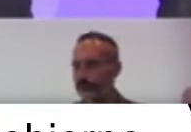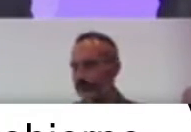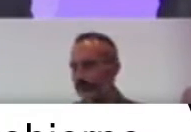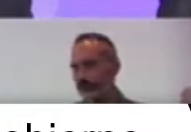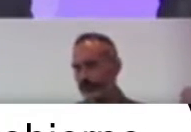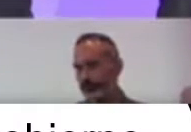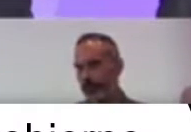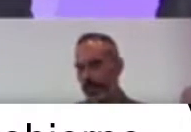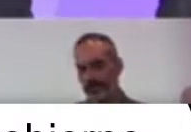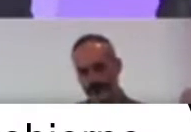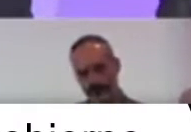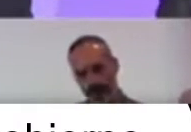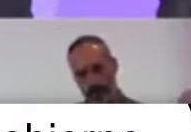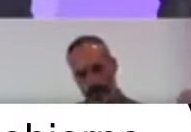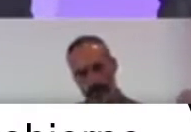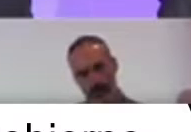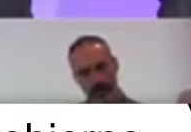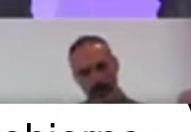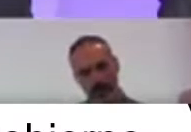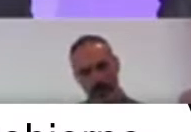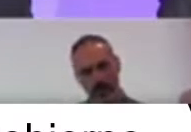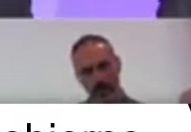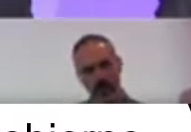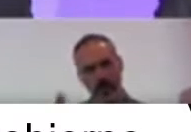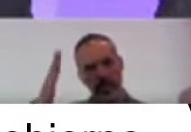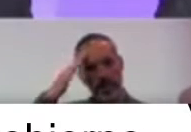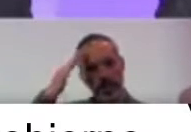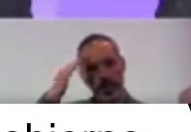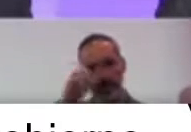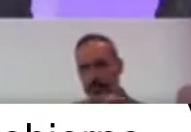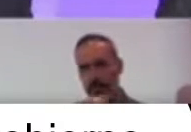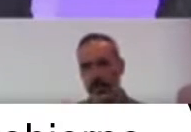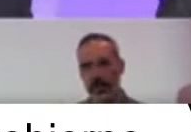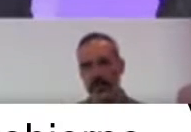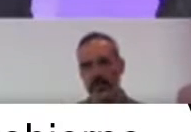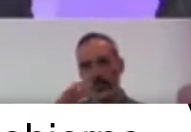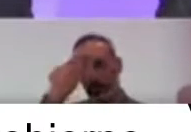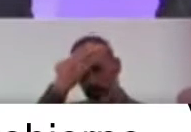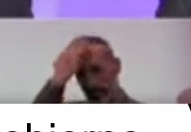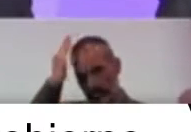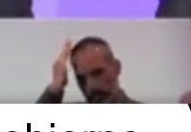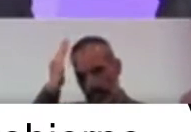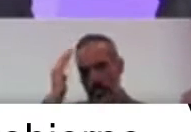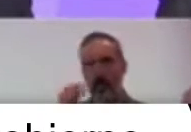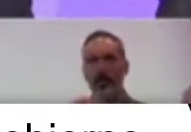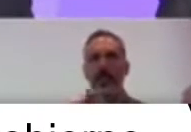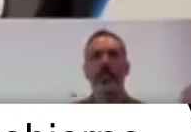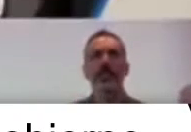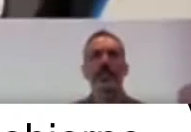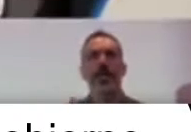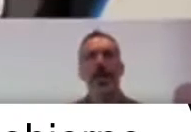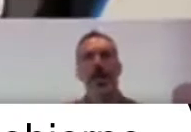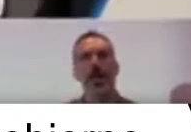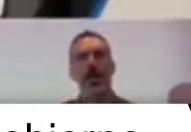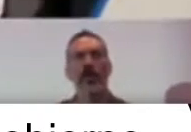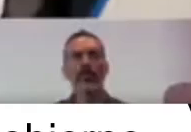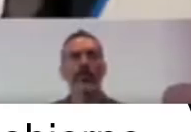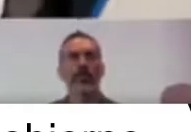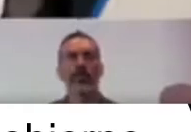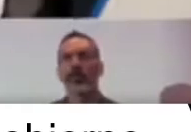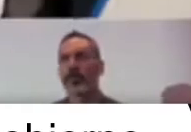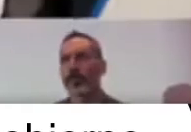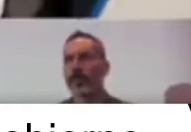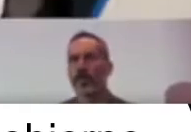disposición y el compromiso de los líderes de los sindicatos Benito Juárez e Ignacio Zaragoza, con quienes llegamos a muy